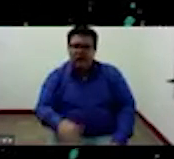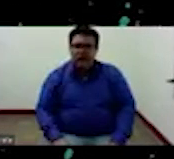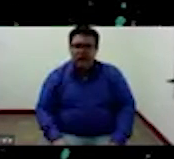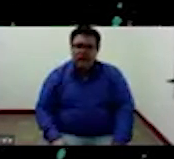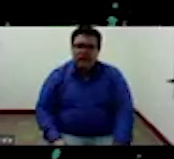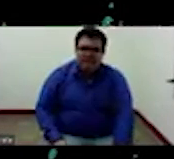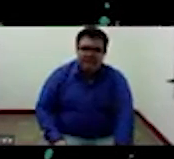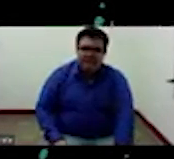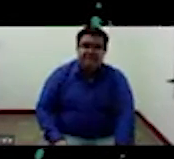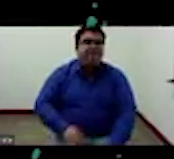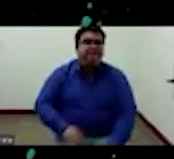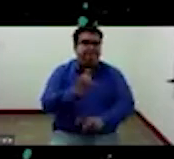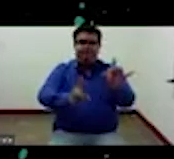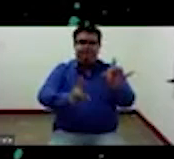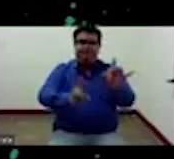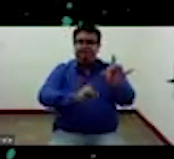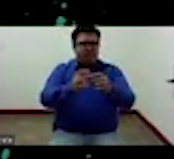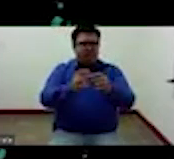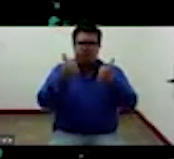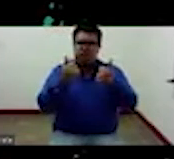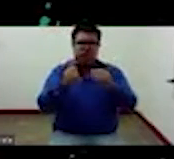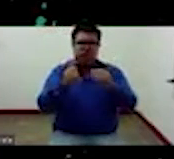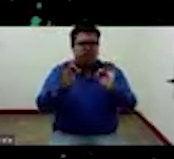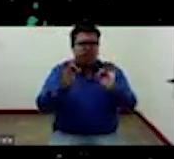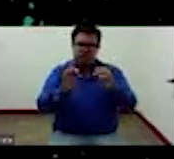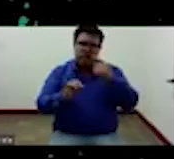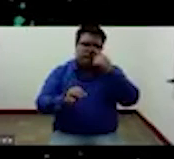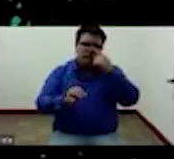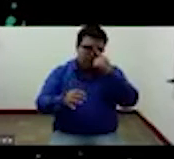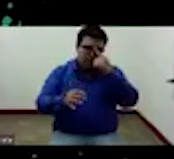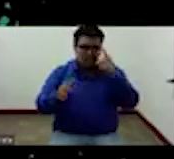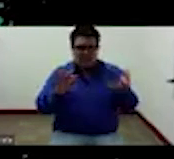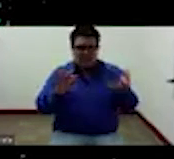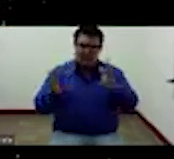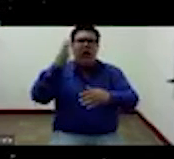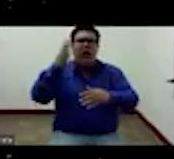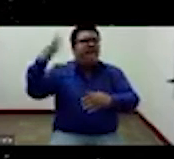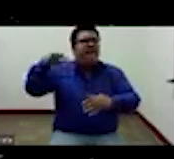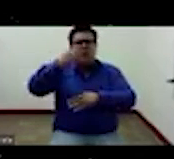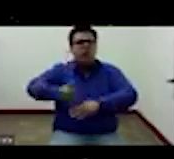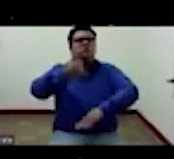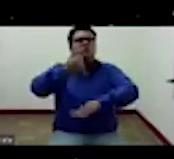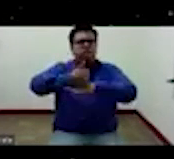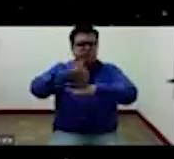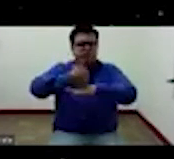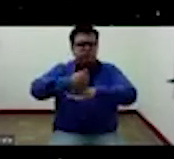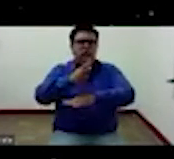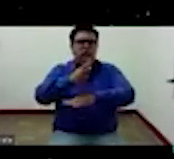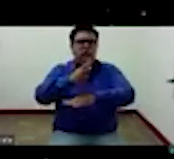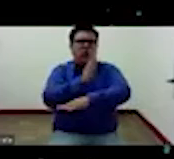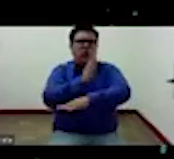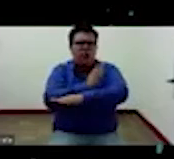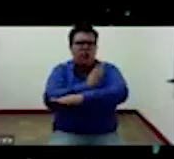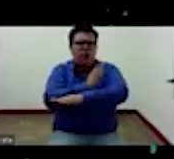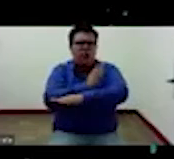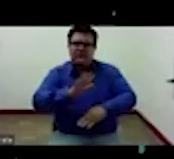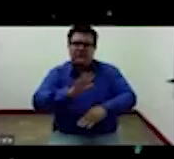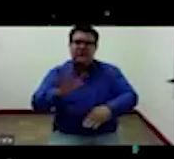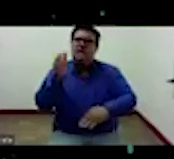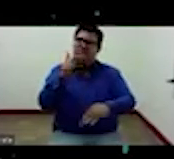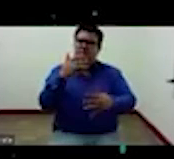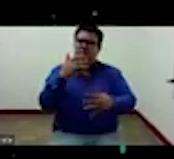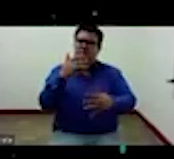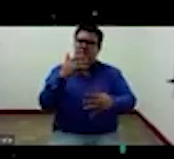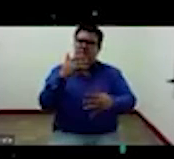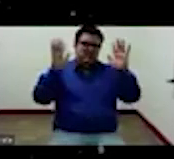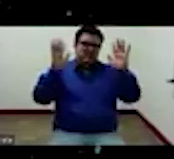bien. Un poco el director de ese momento estaba desesperado esa semana, pero bueno,